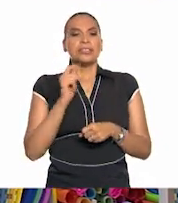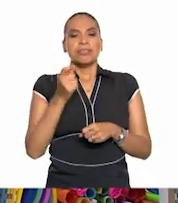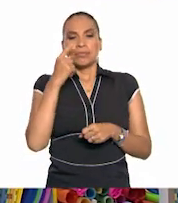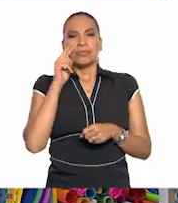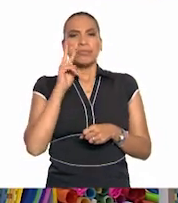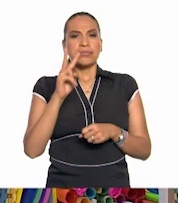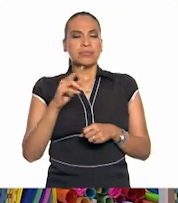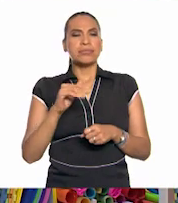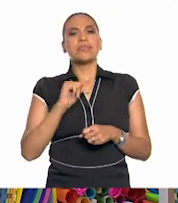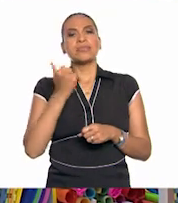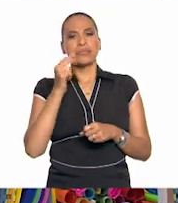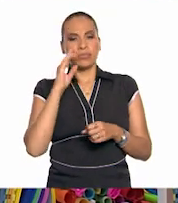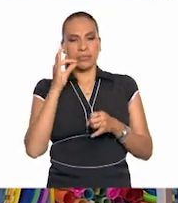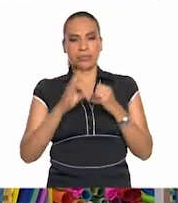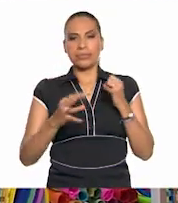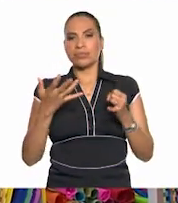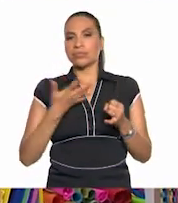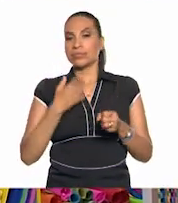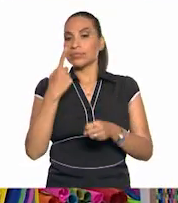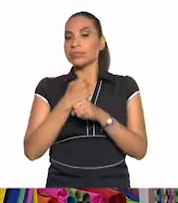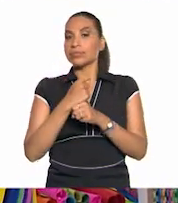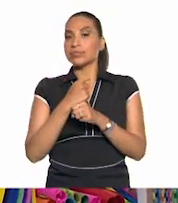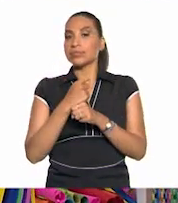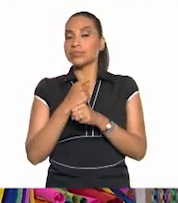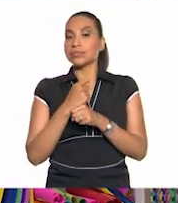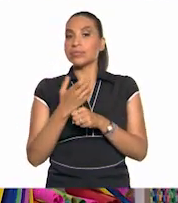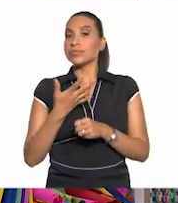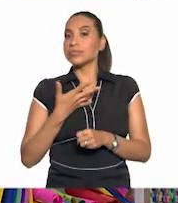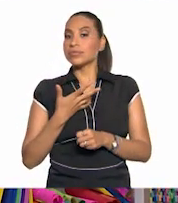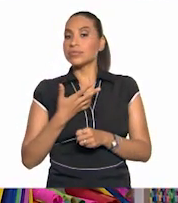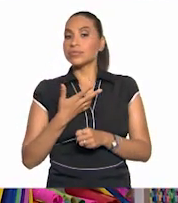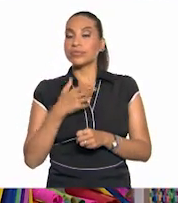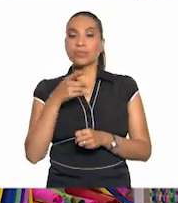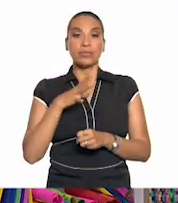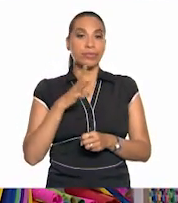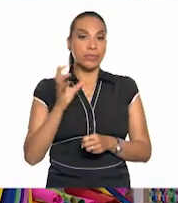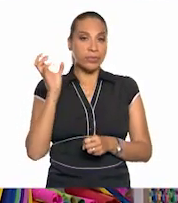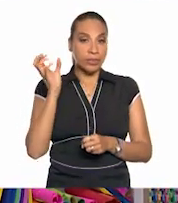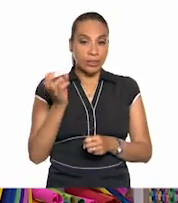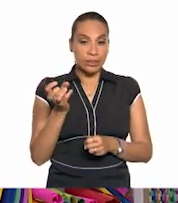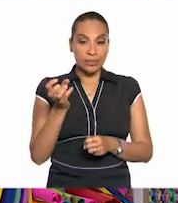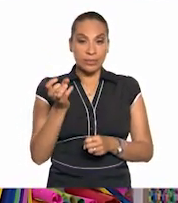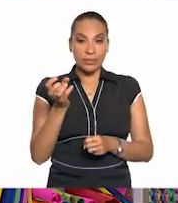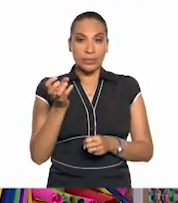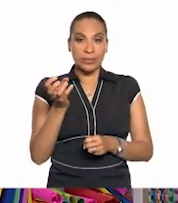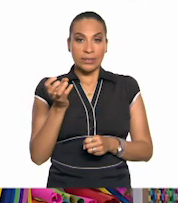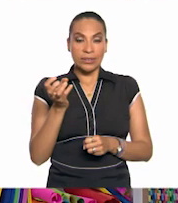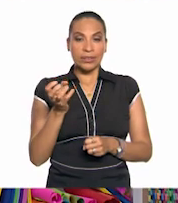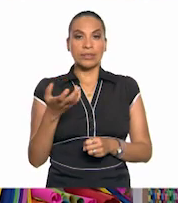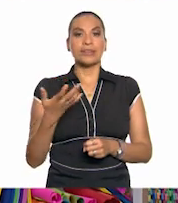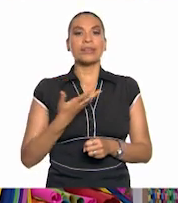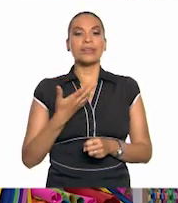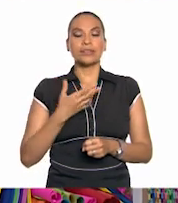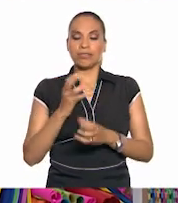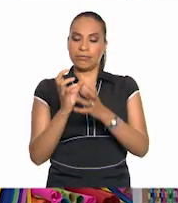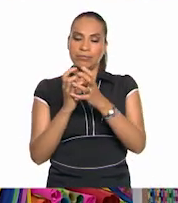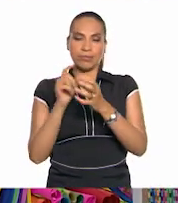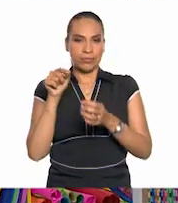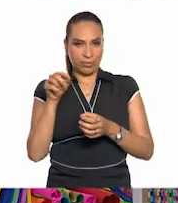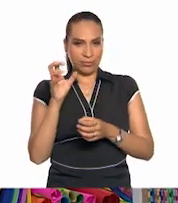al final. Primero tenemos... ¡Wow! Una esfera. ¡Una esfera! Tenemos una